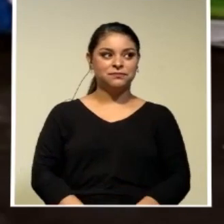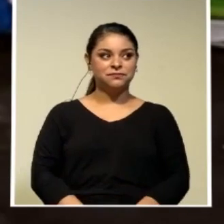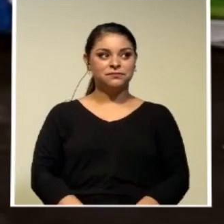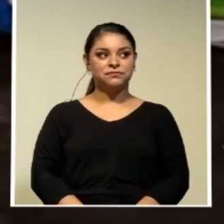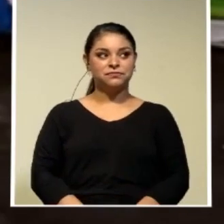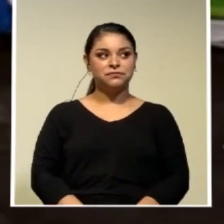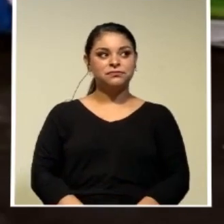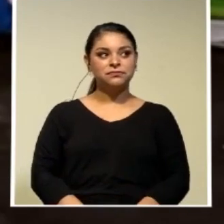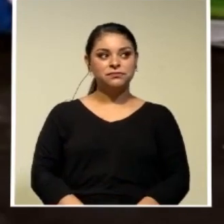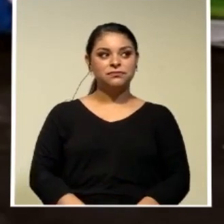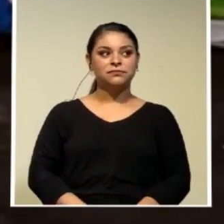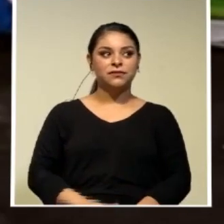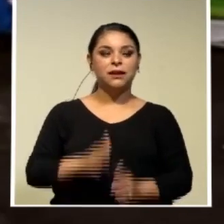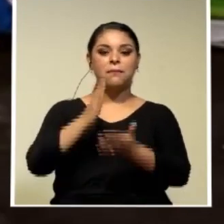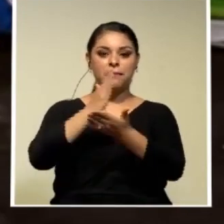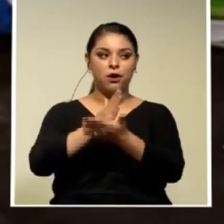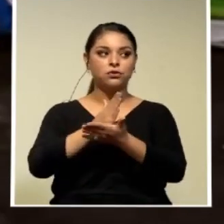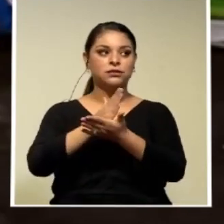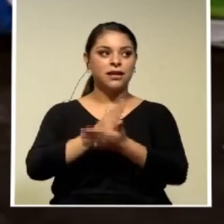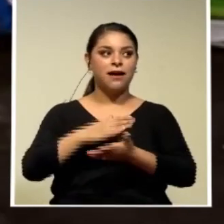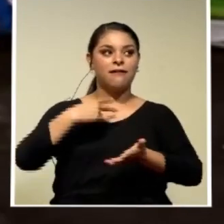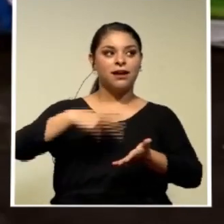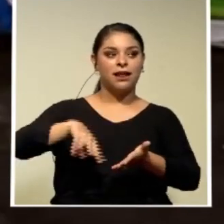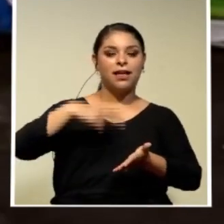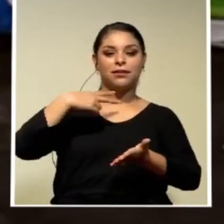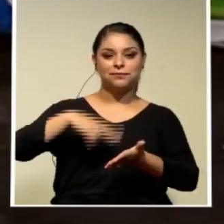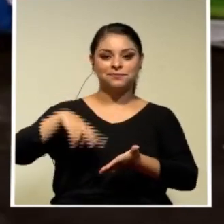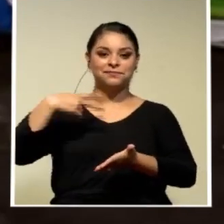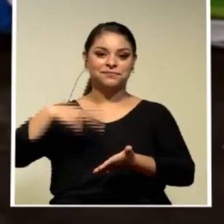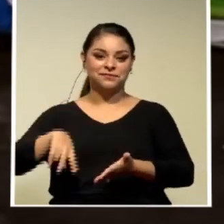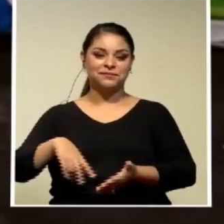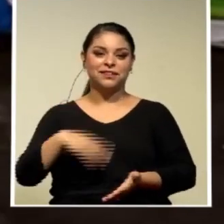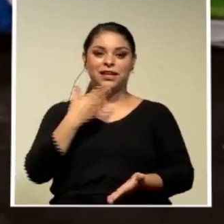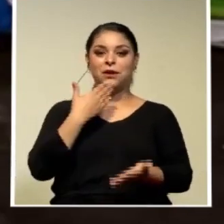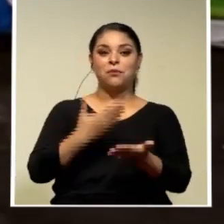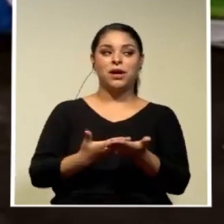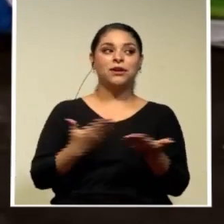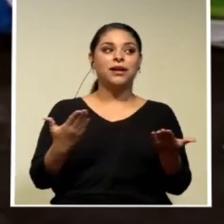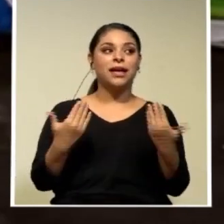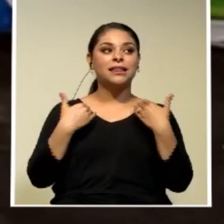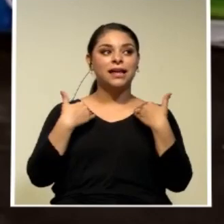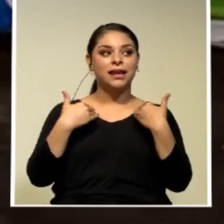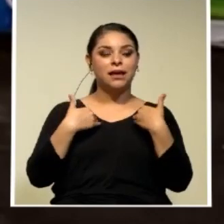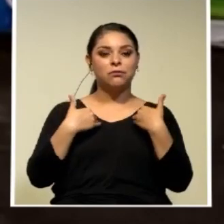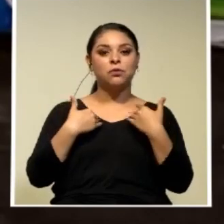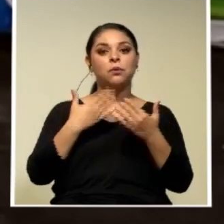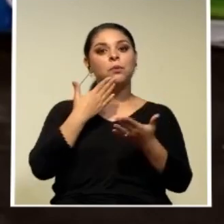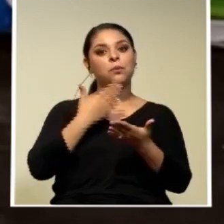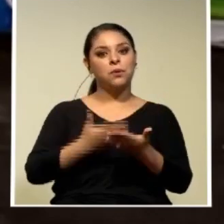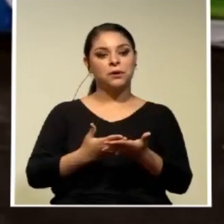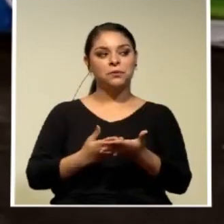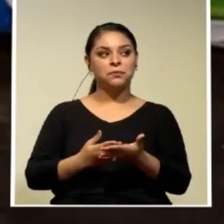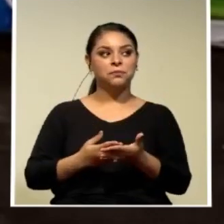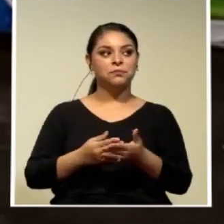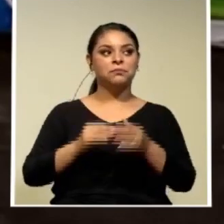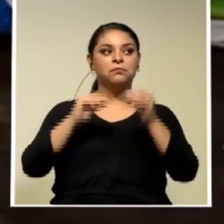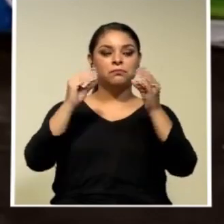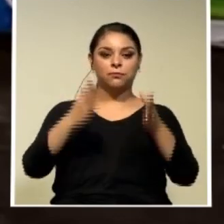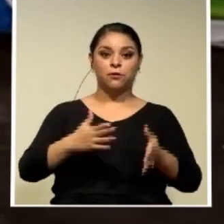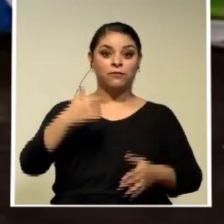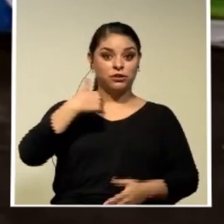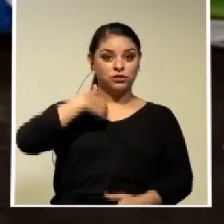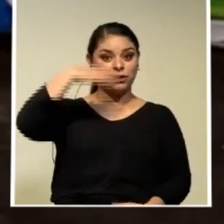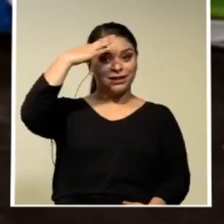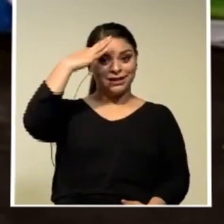Eso, pausa bailar. ¡Qué bonito eso! Bueno, ¿qué tenemos por aquí? Profe Gabriel, me hola, imagino... ¿qué sigue? Me imagino,